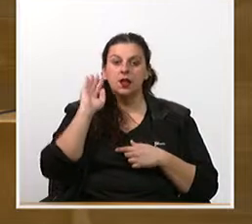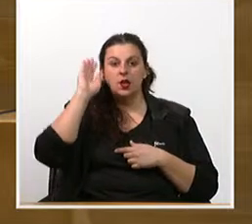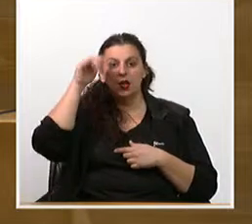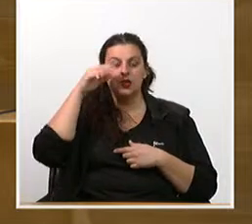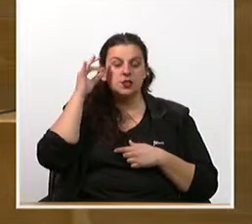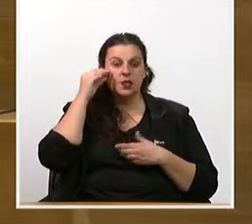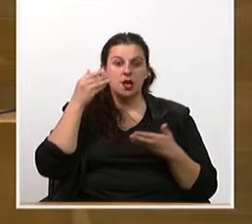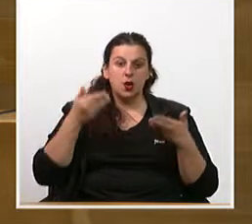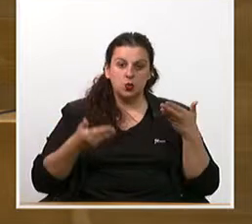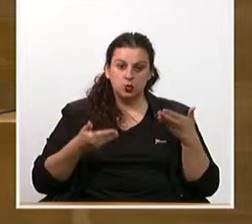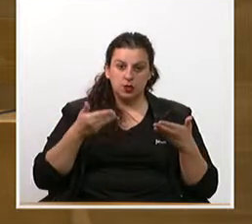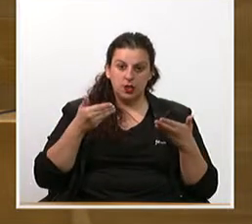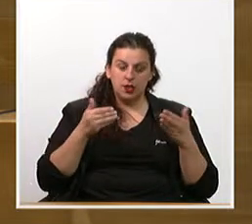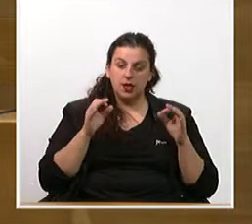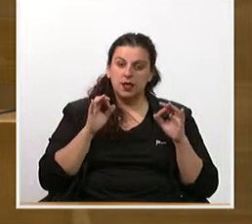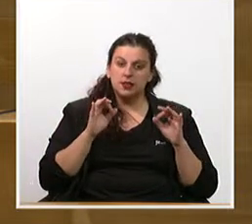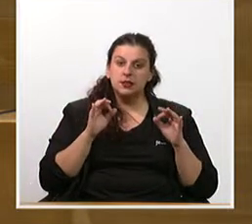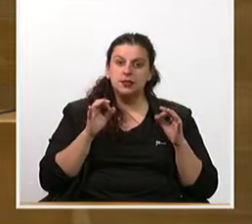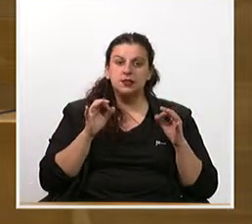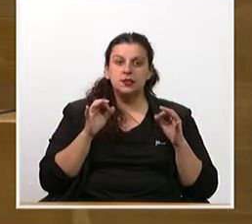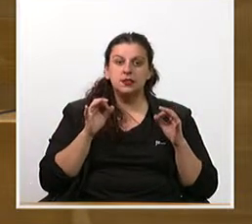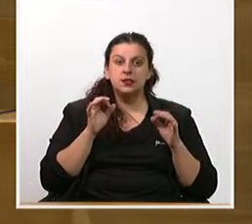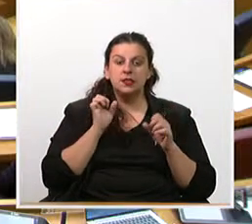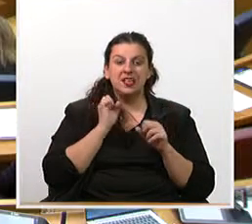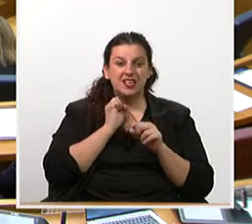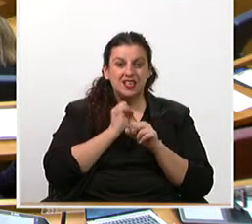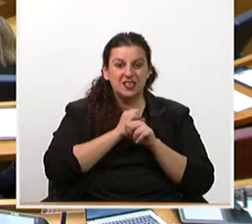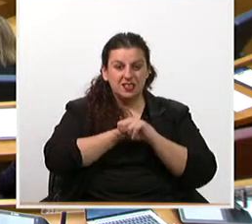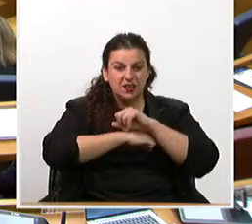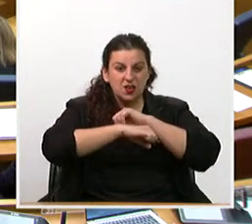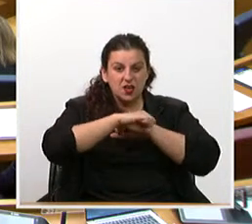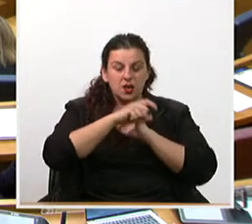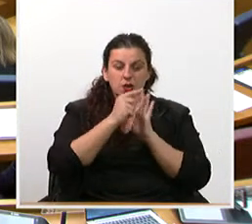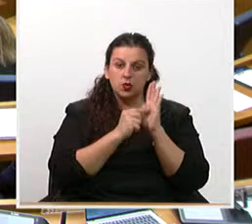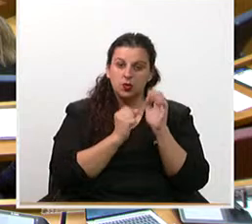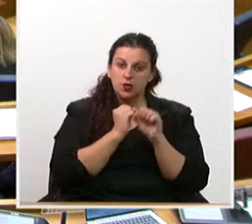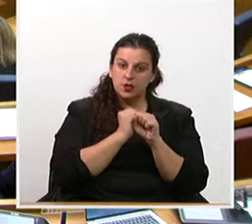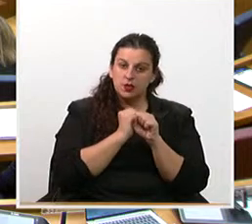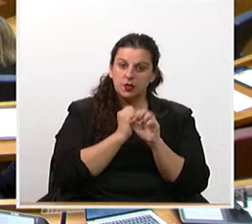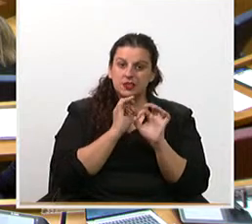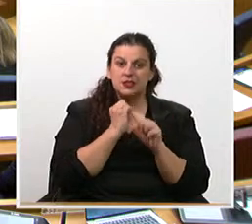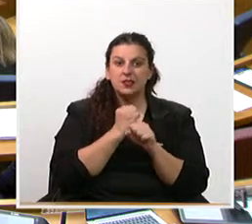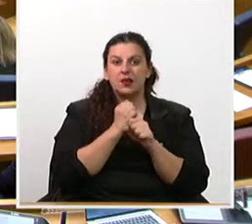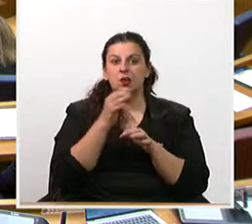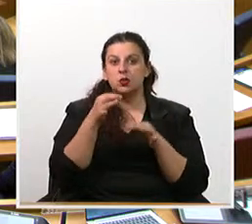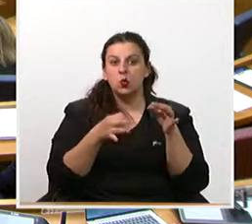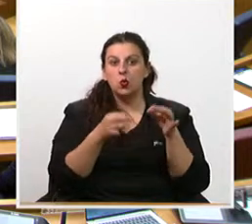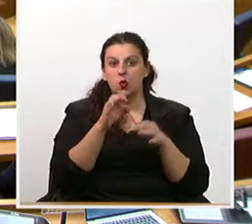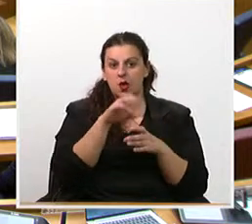Justicia sobre la carga de trabajo y las condiciones laborales de los trabajadores de los